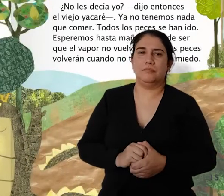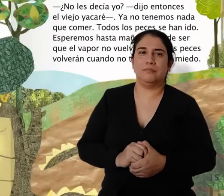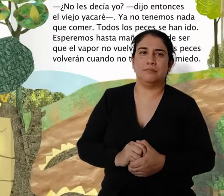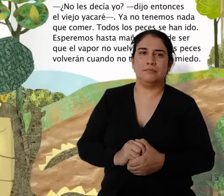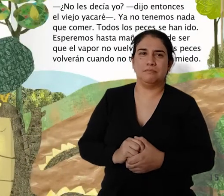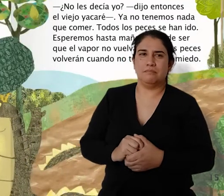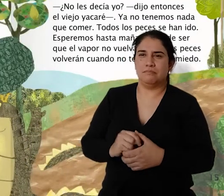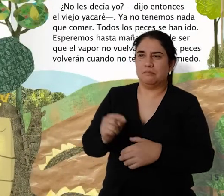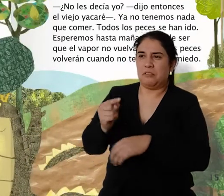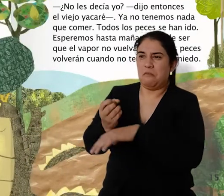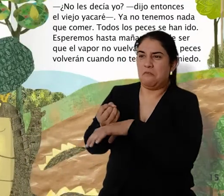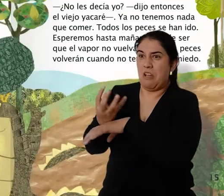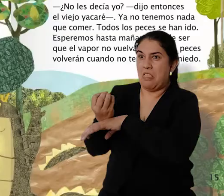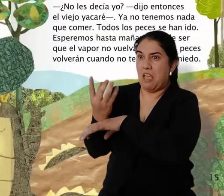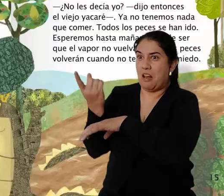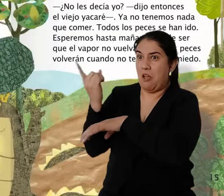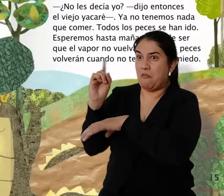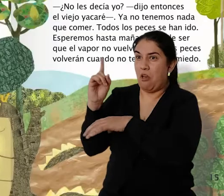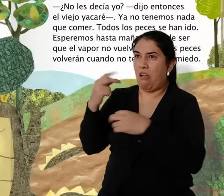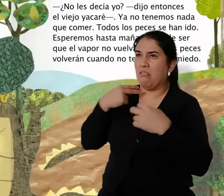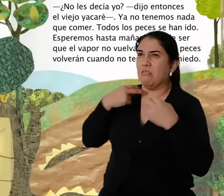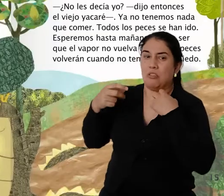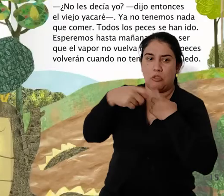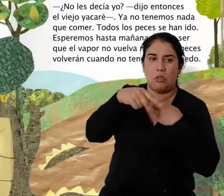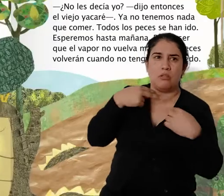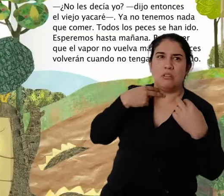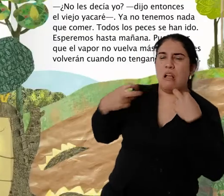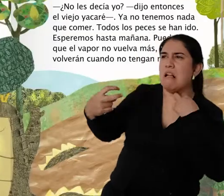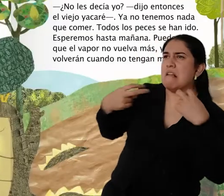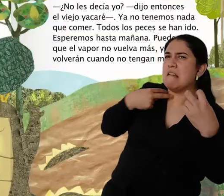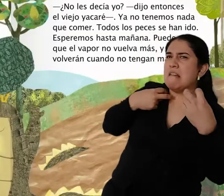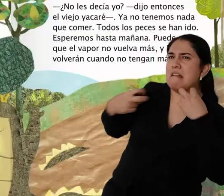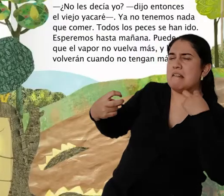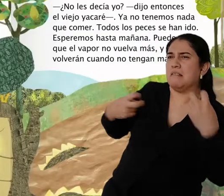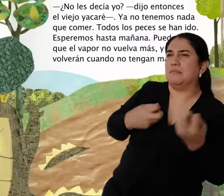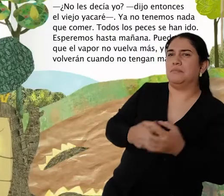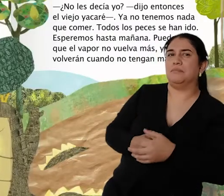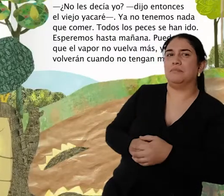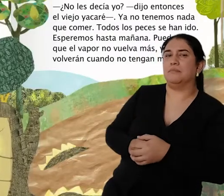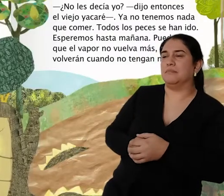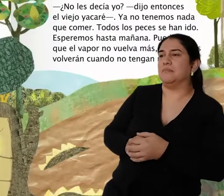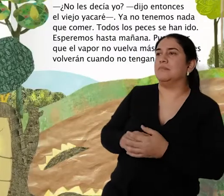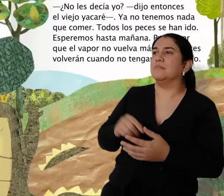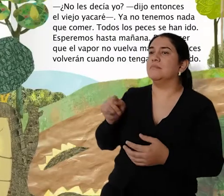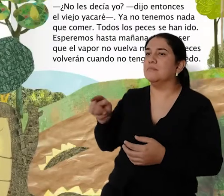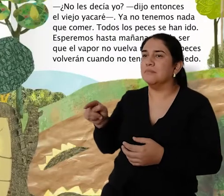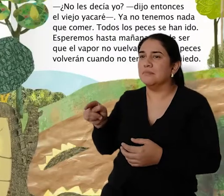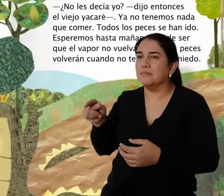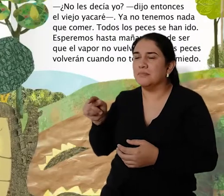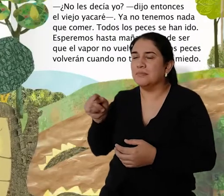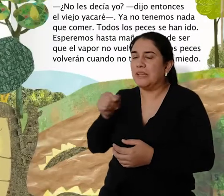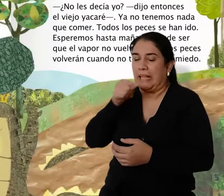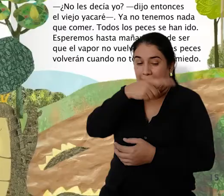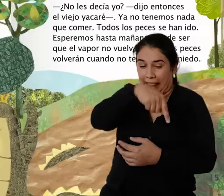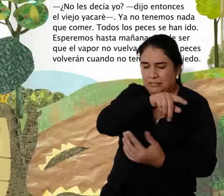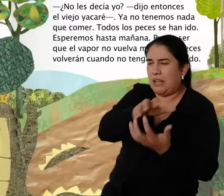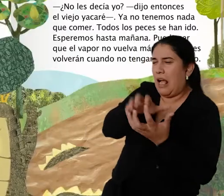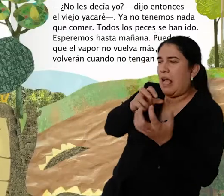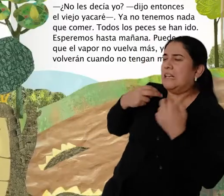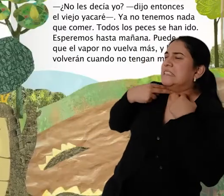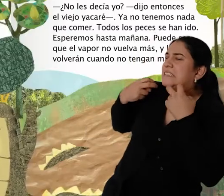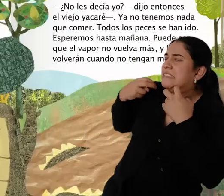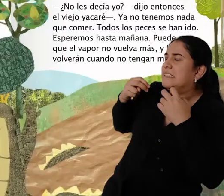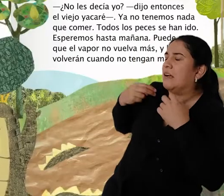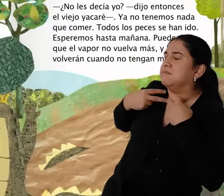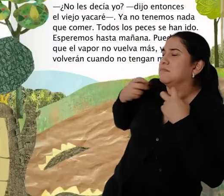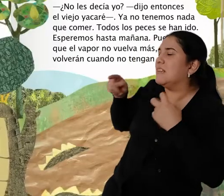¡Eso no es una ballena! Le gritaron en las orejas, porque era un poco sordo. ¿Qué es eso que pasó? El